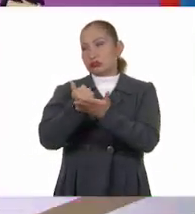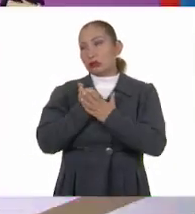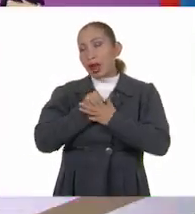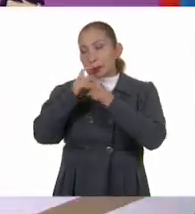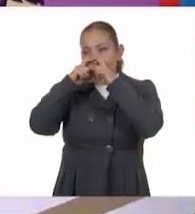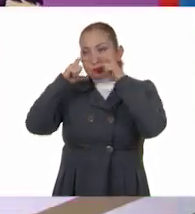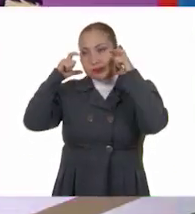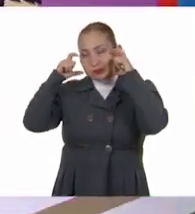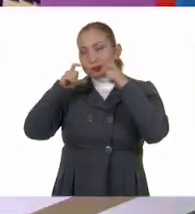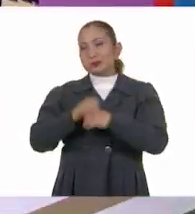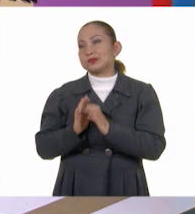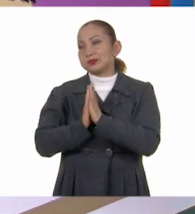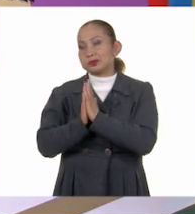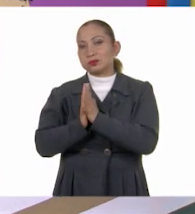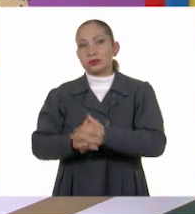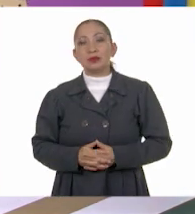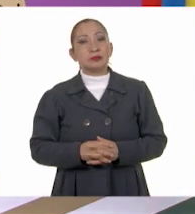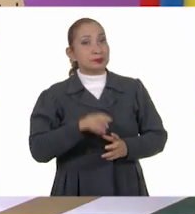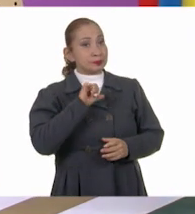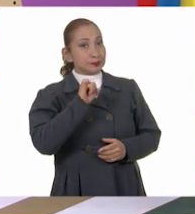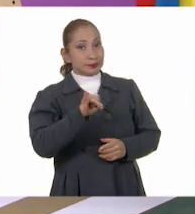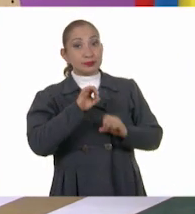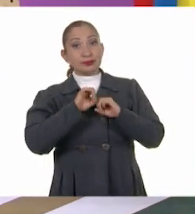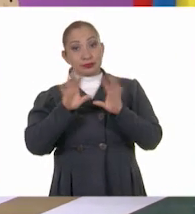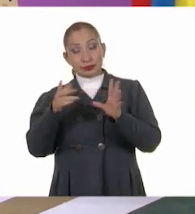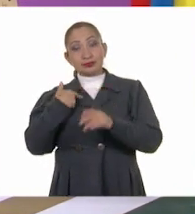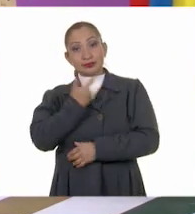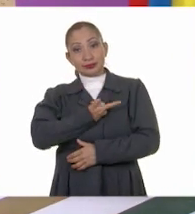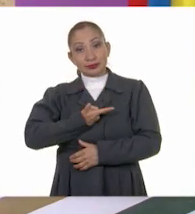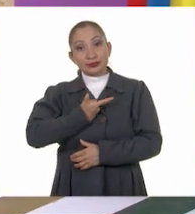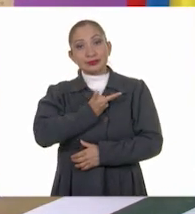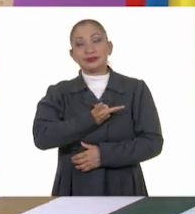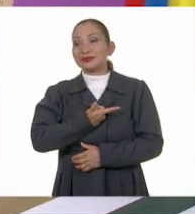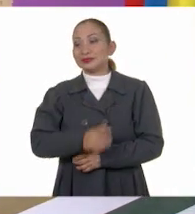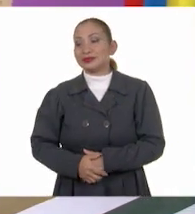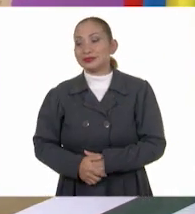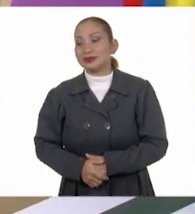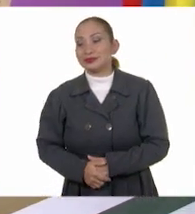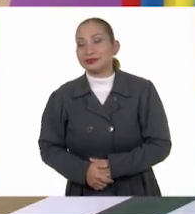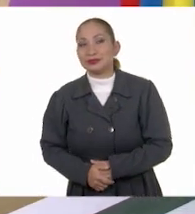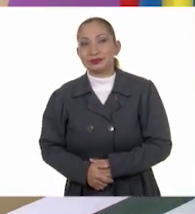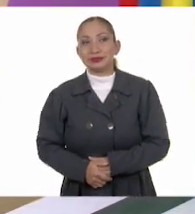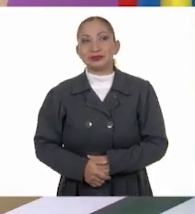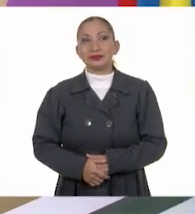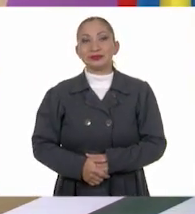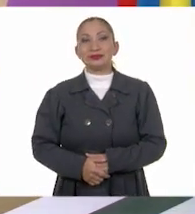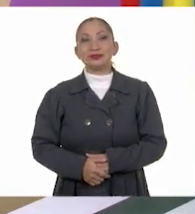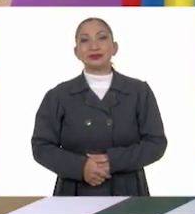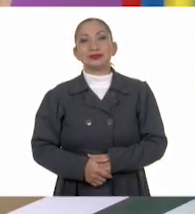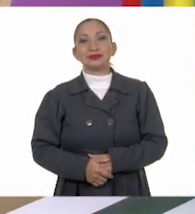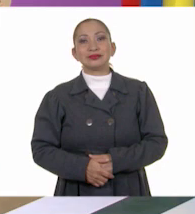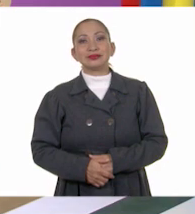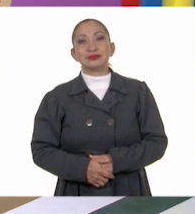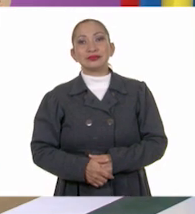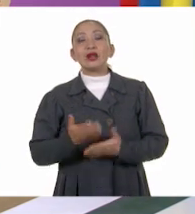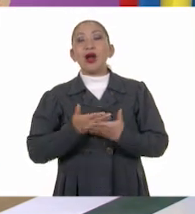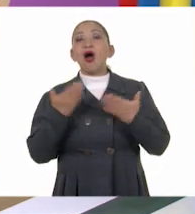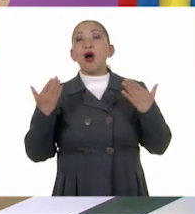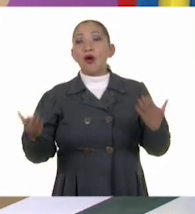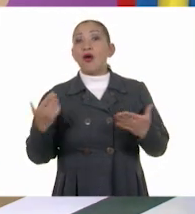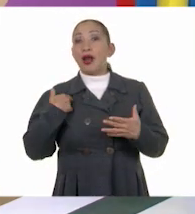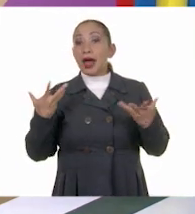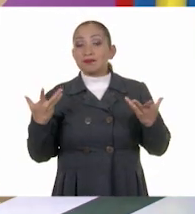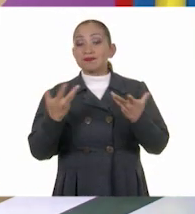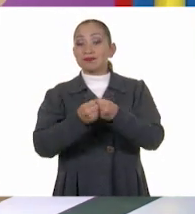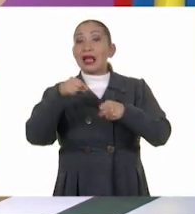con mi cubrebocas, por favor? Por supuesto que sí, Raulito. Con mucho gusto. Gracias. ¿Listo? ¿Te lo paso? Muy bien. Vamos a tener el gusto de